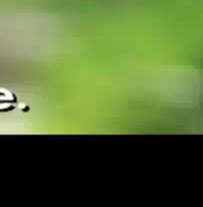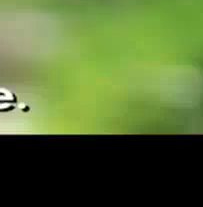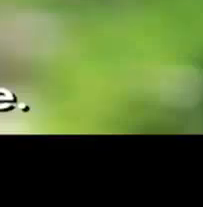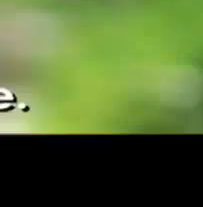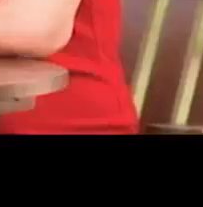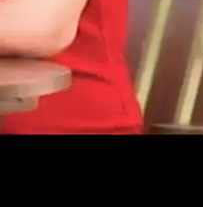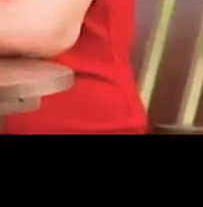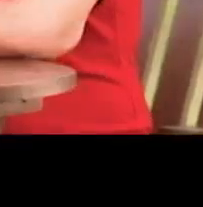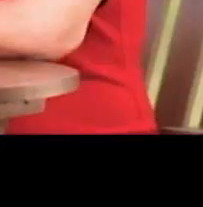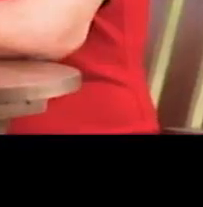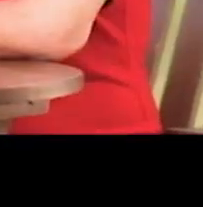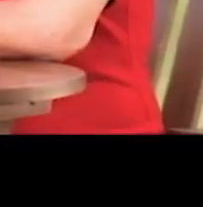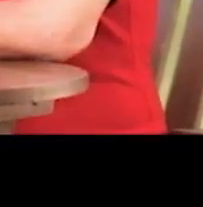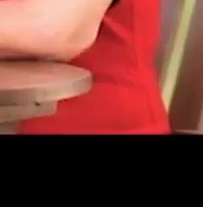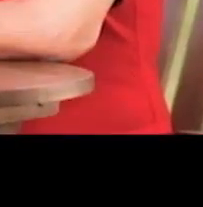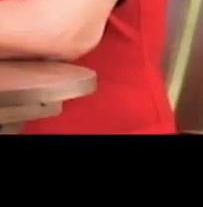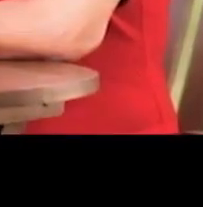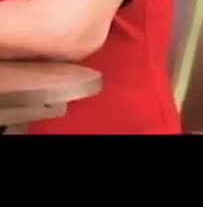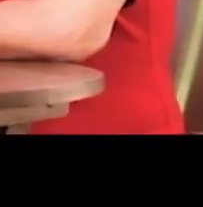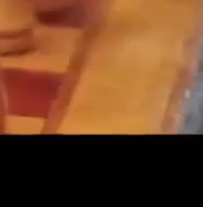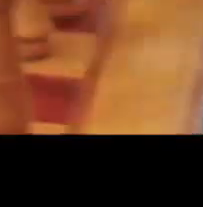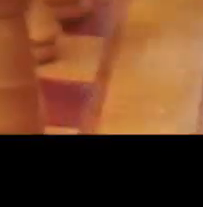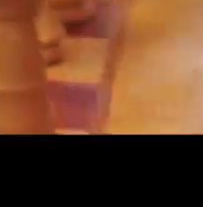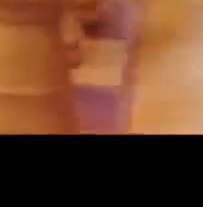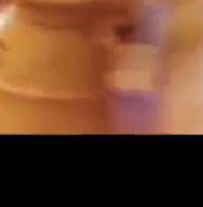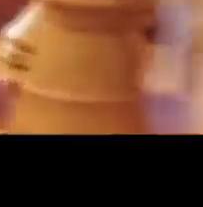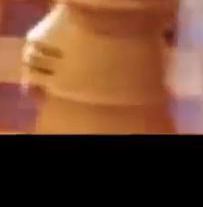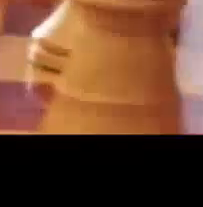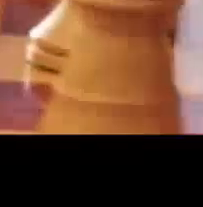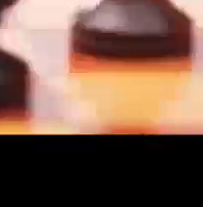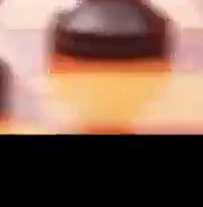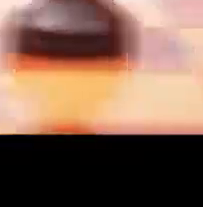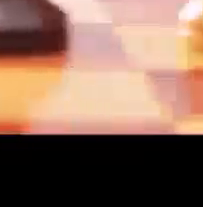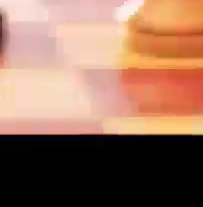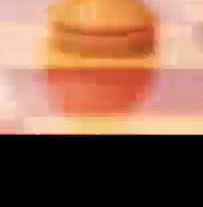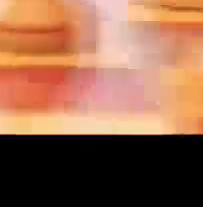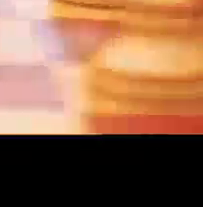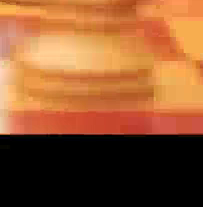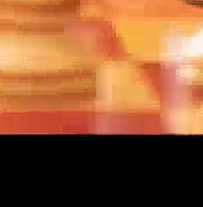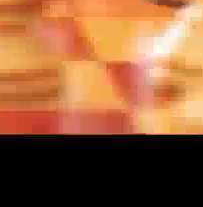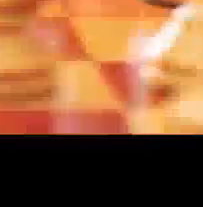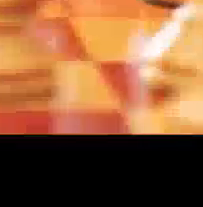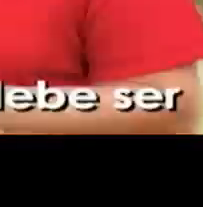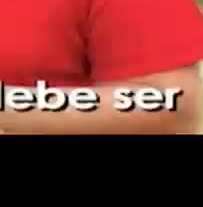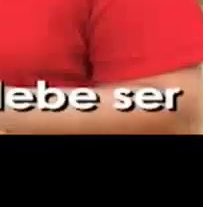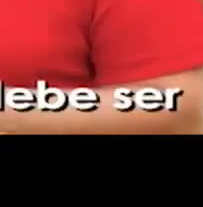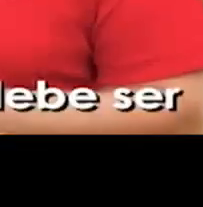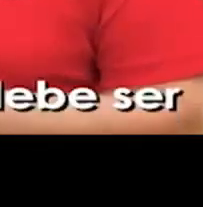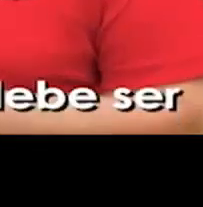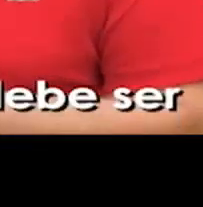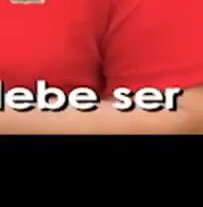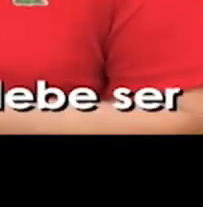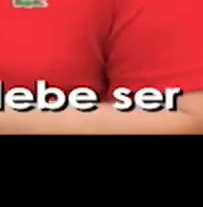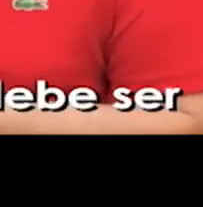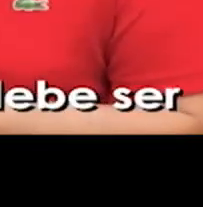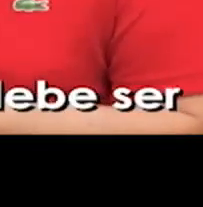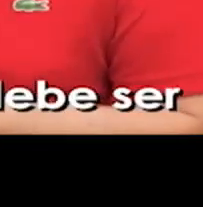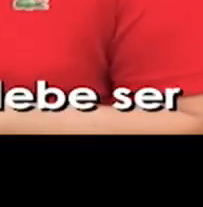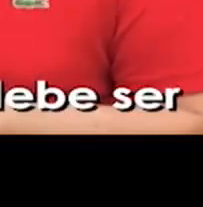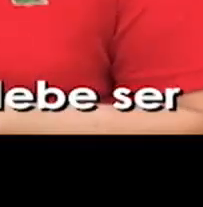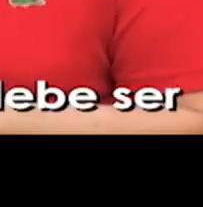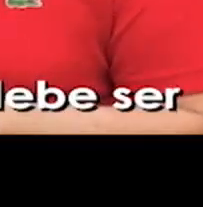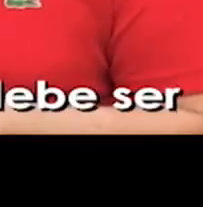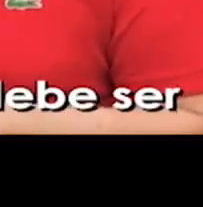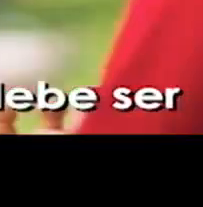mucho en lo que me dijiste. ¿Y qué decidiste? Me fui a asegurar a la caja. Excelente